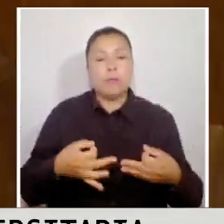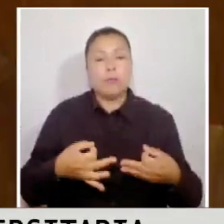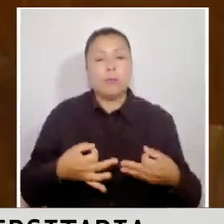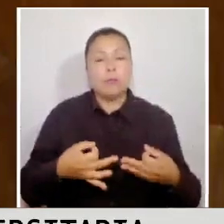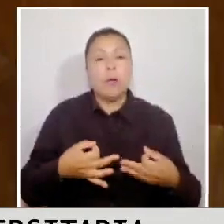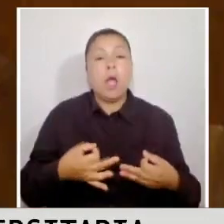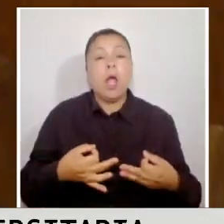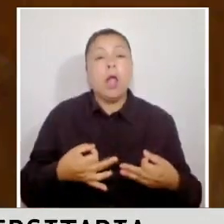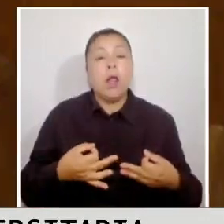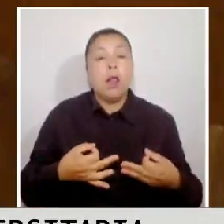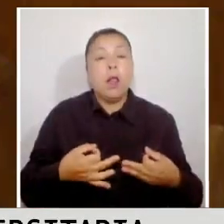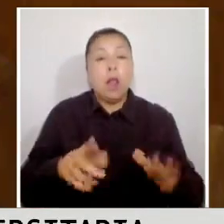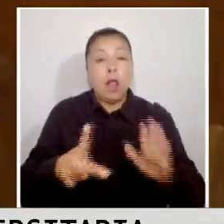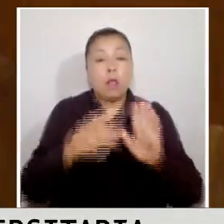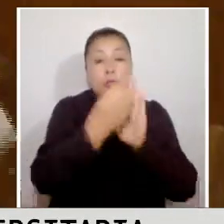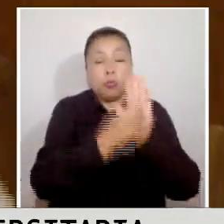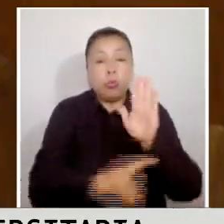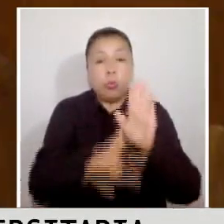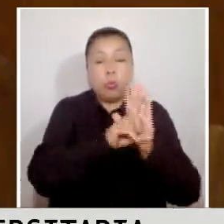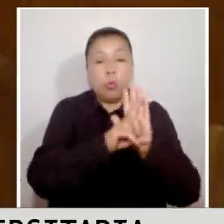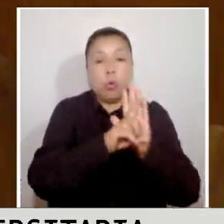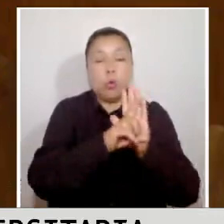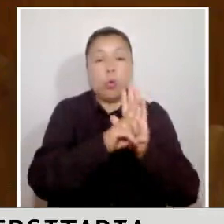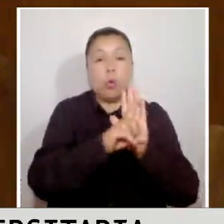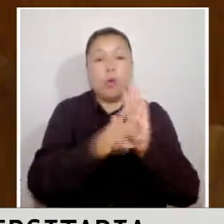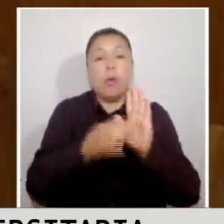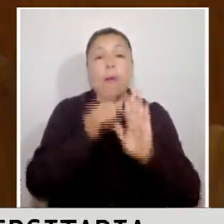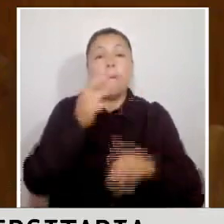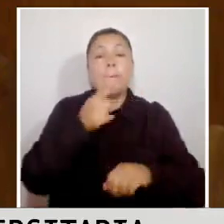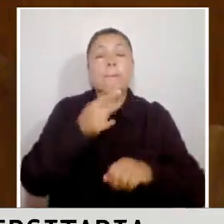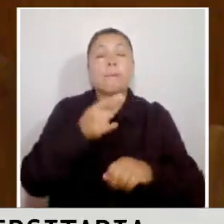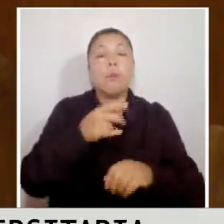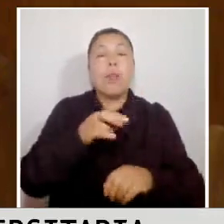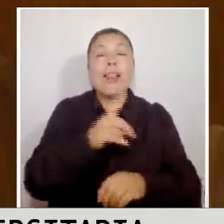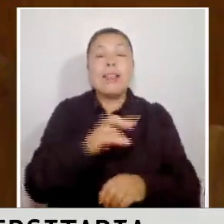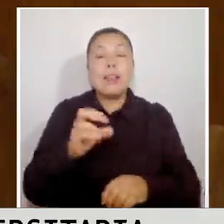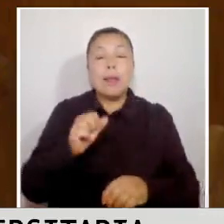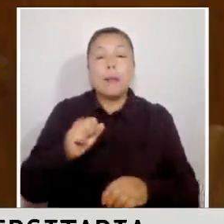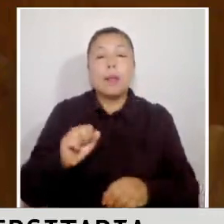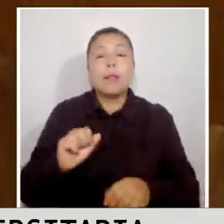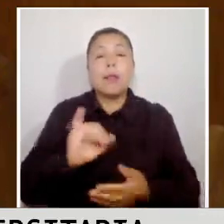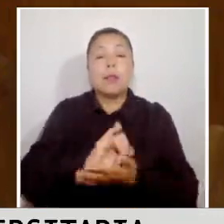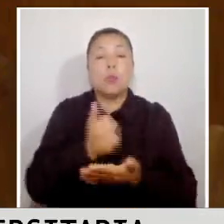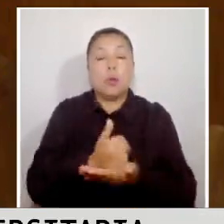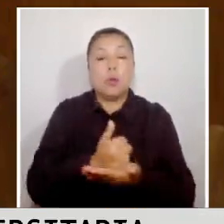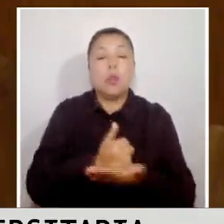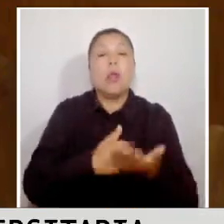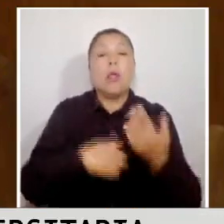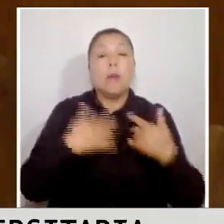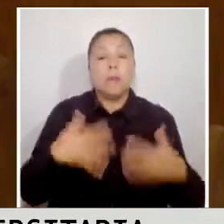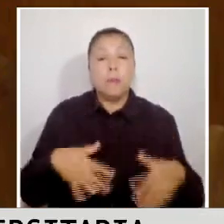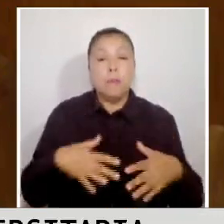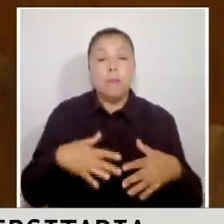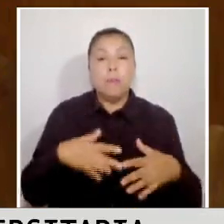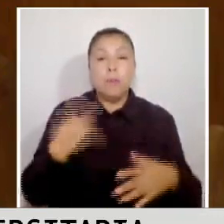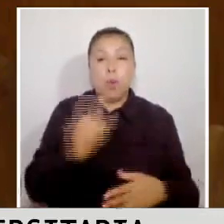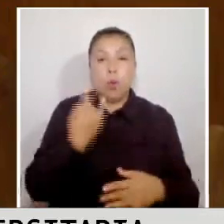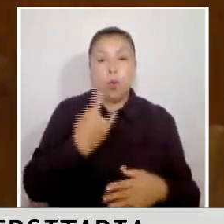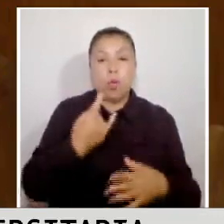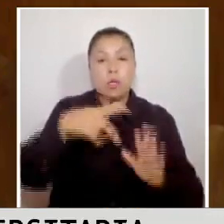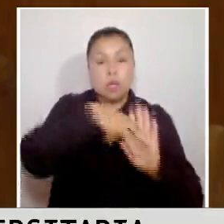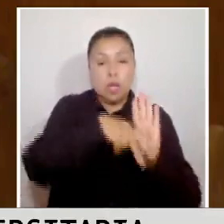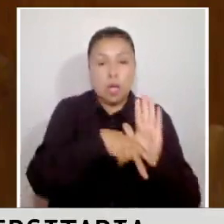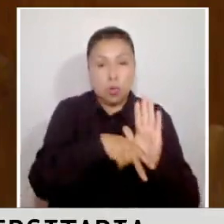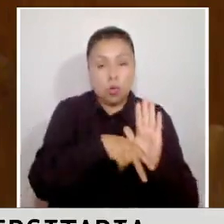en una ley lo señalado por el dictamen de la superintendencia sostuvo finalmente que la urgencia de esta Norma